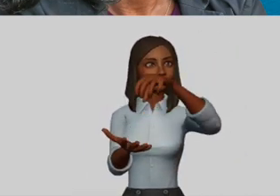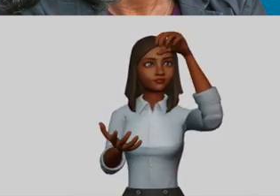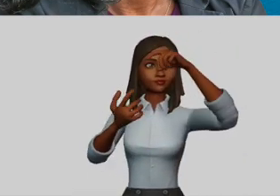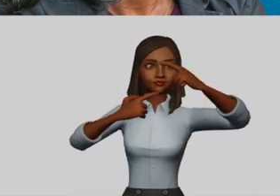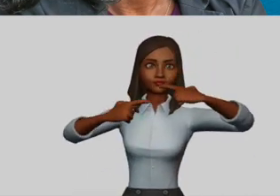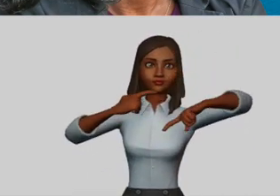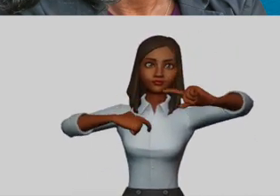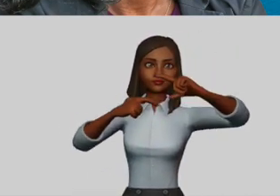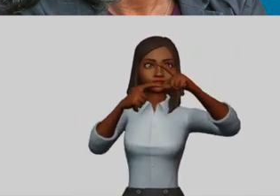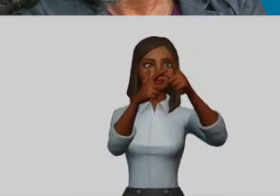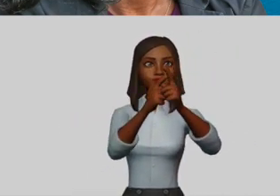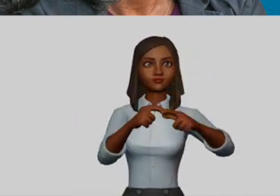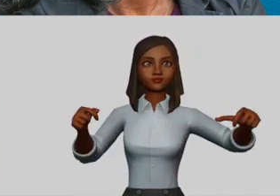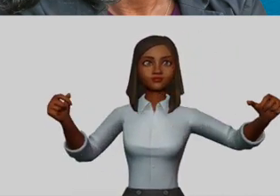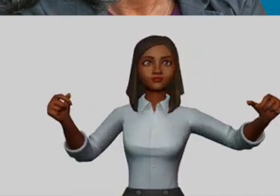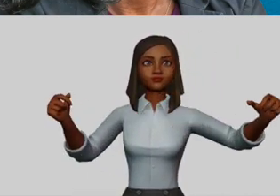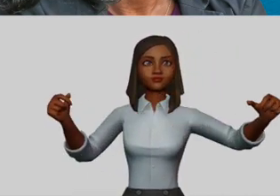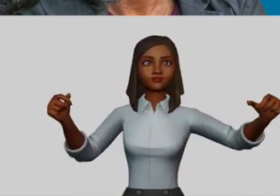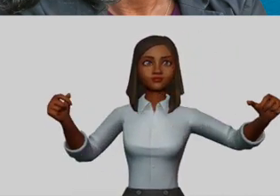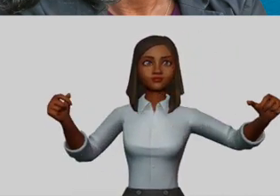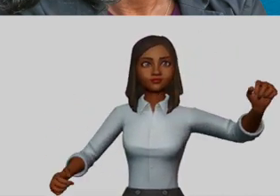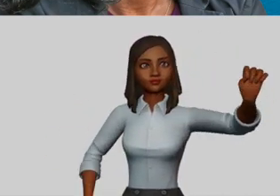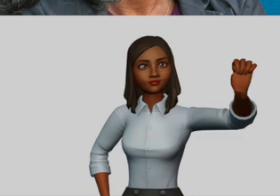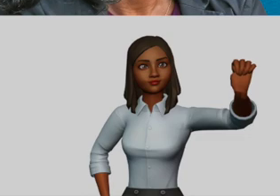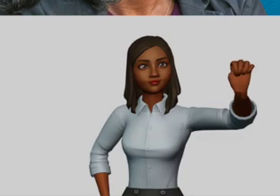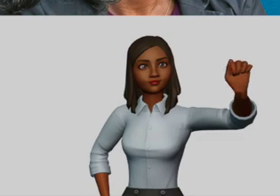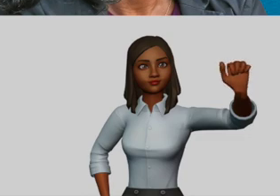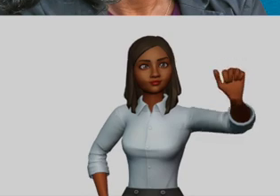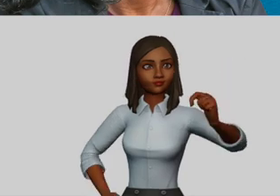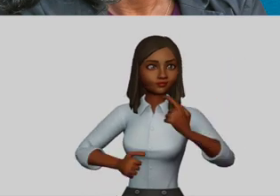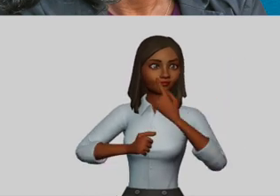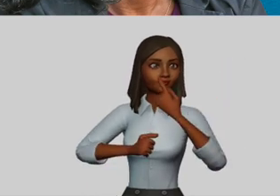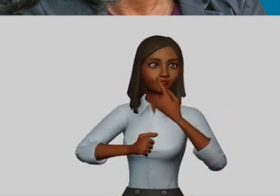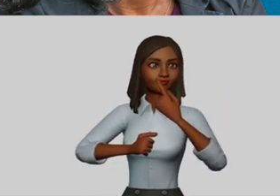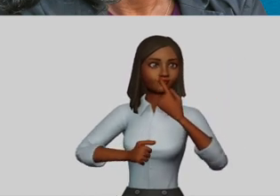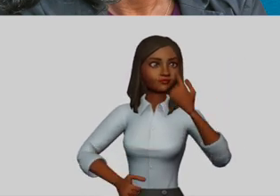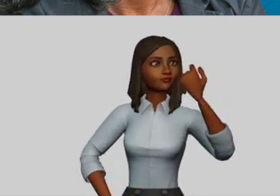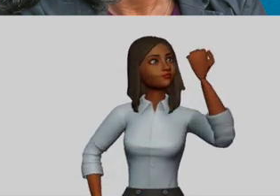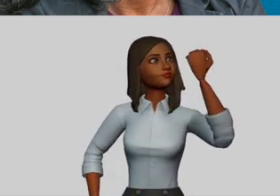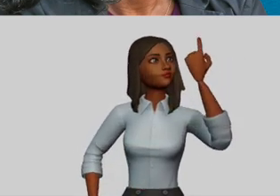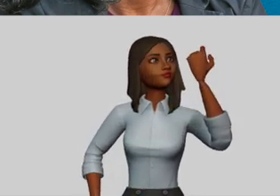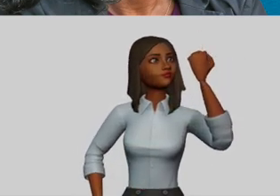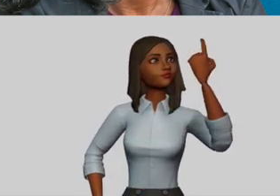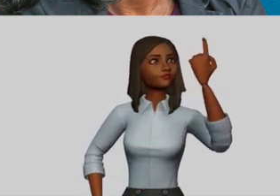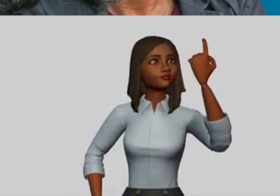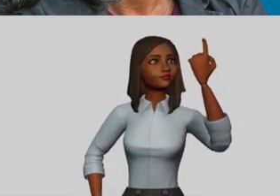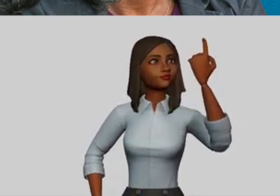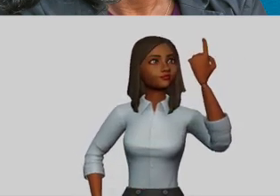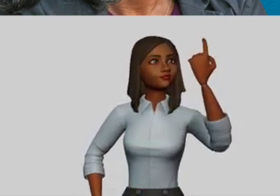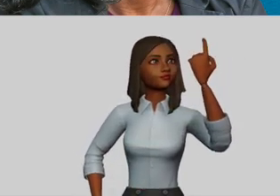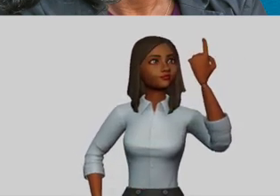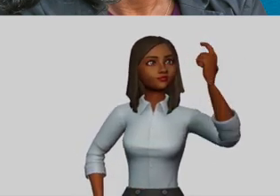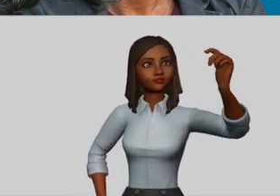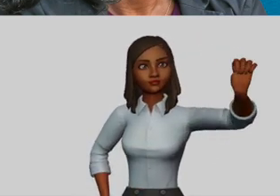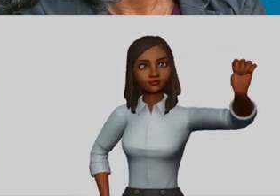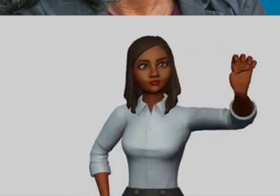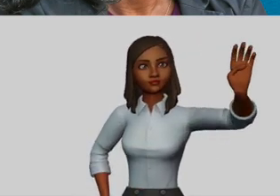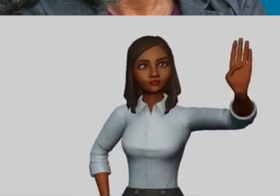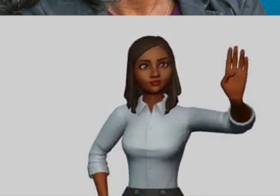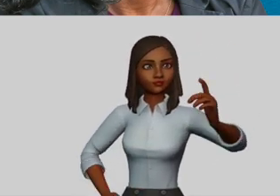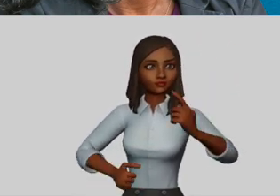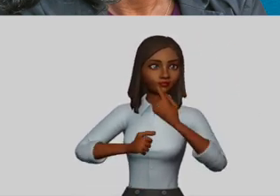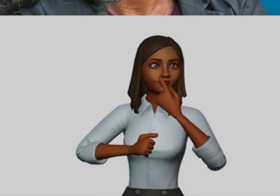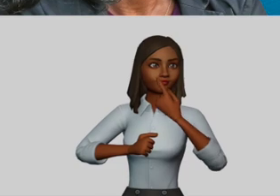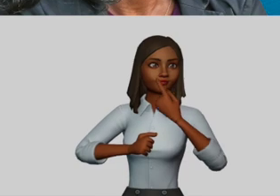lo también, y le doy gracias a papi. Hola, papi, porque papi también, eso es lo que me impulsa, tú sabes. Porque ya yo tengo algo que enseñarle a mi